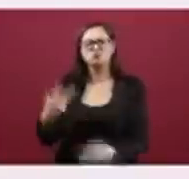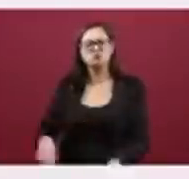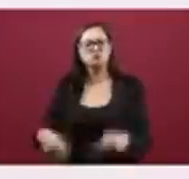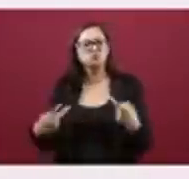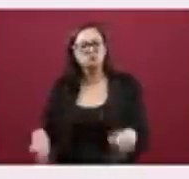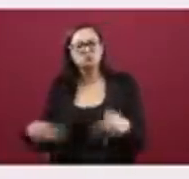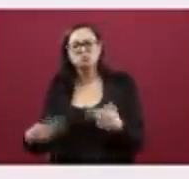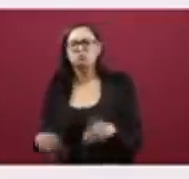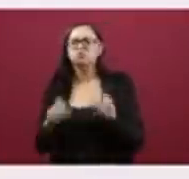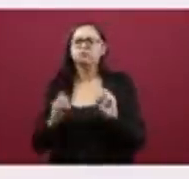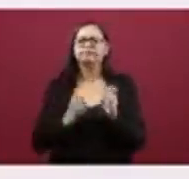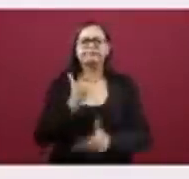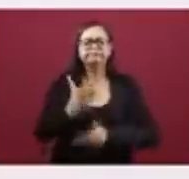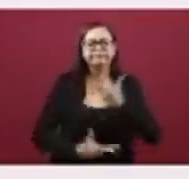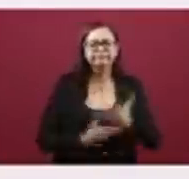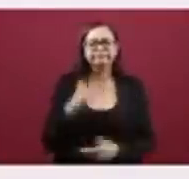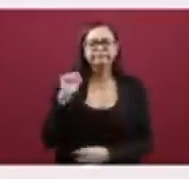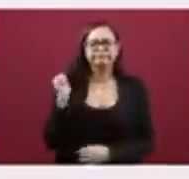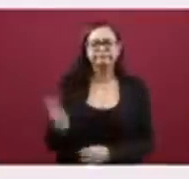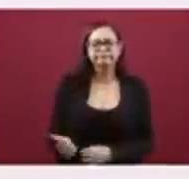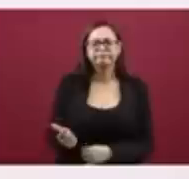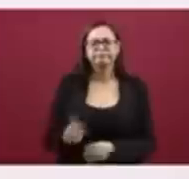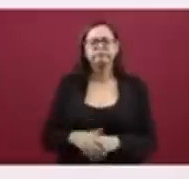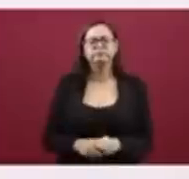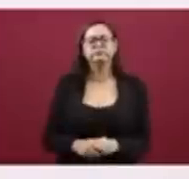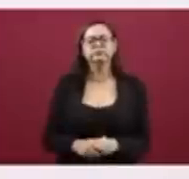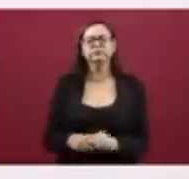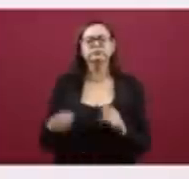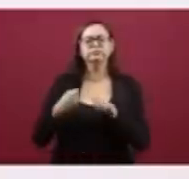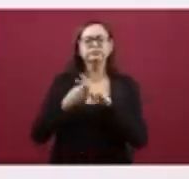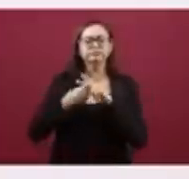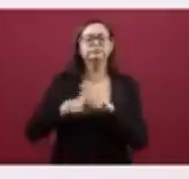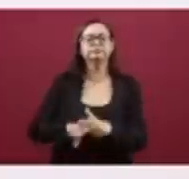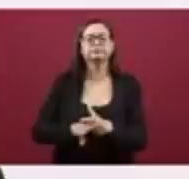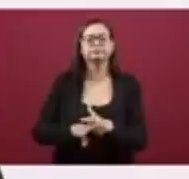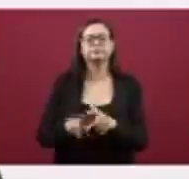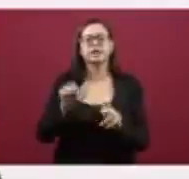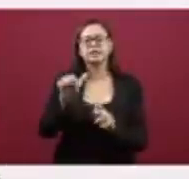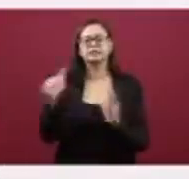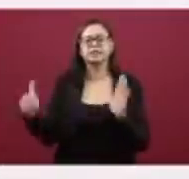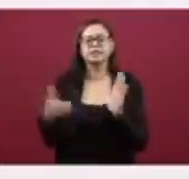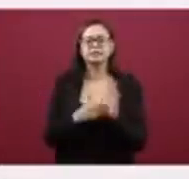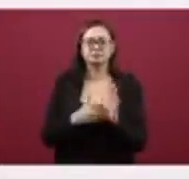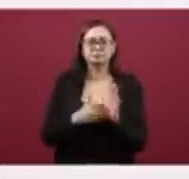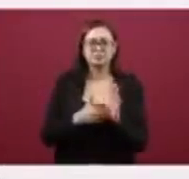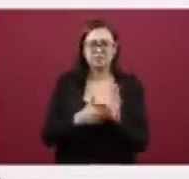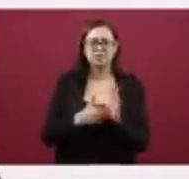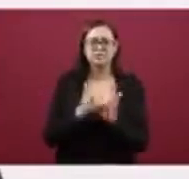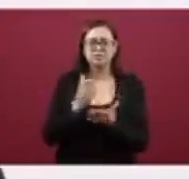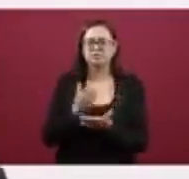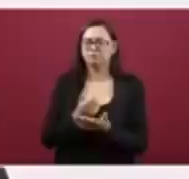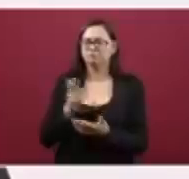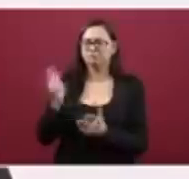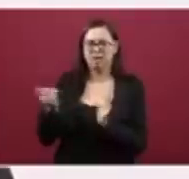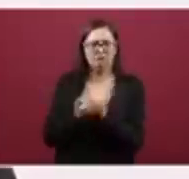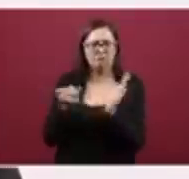prestando servicio se empezarán otorgando seis mil pesos sin intereses